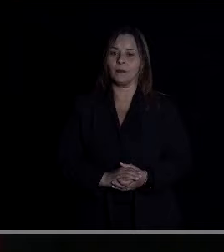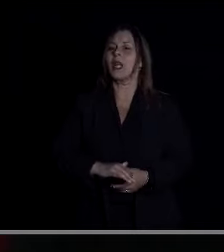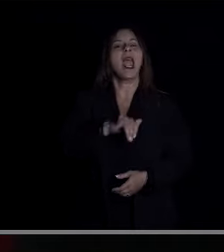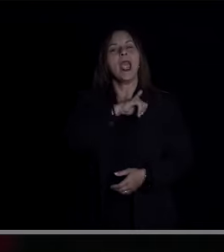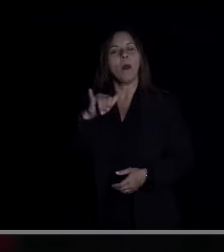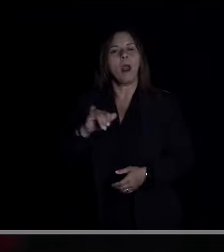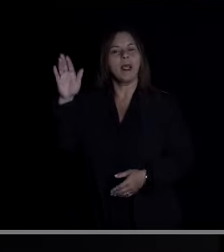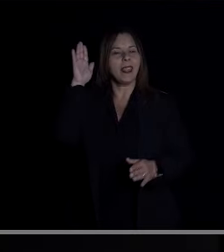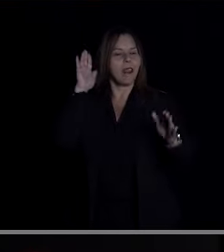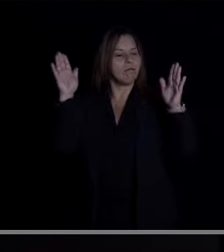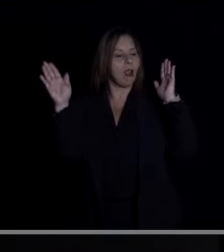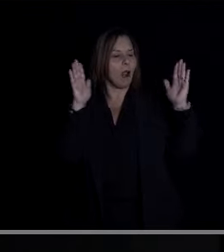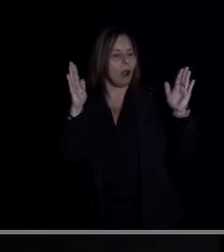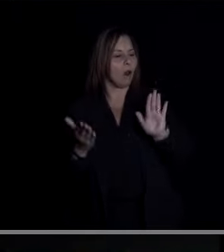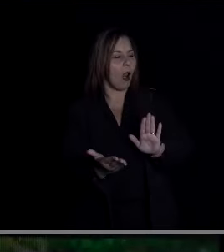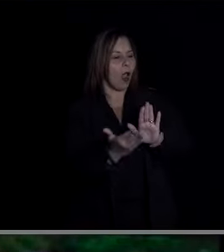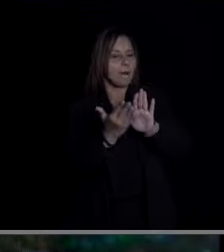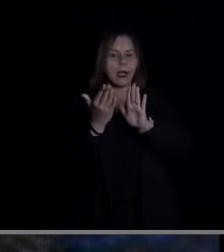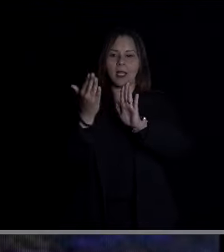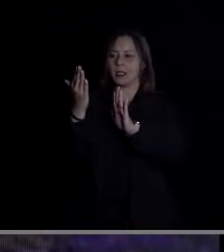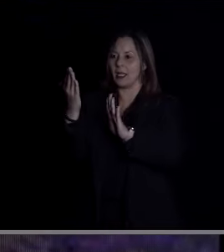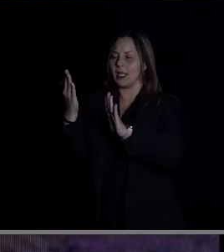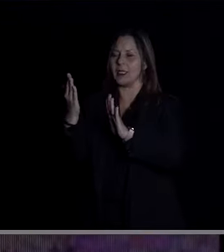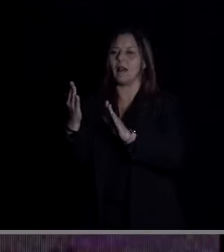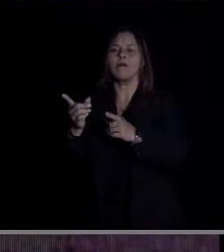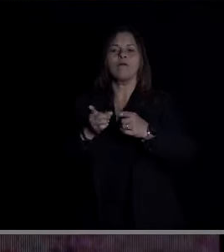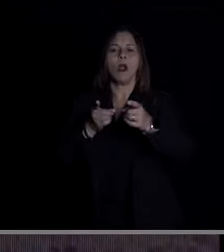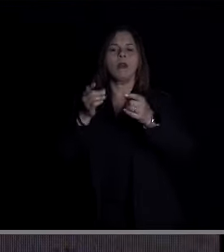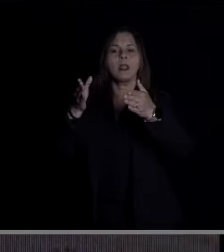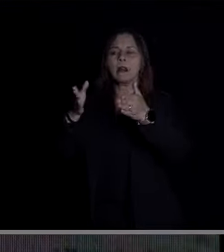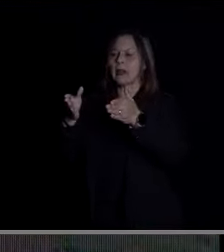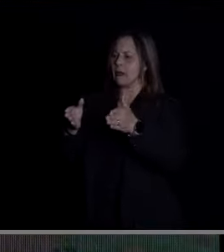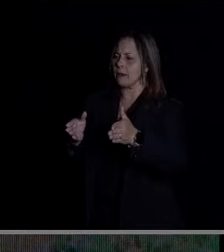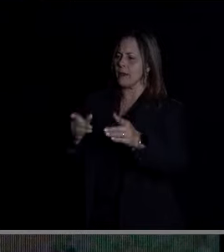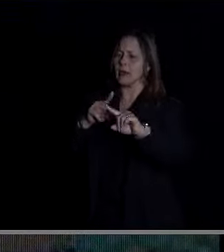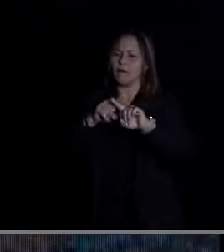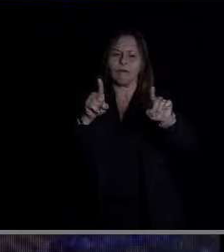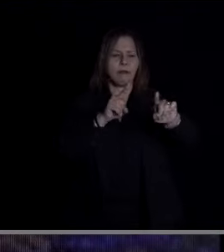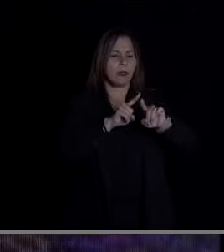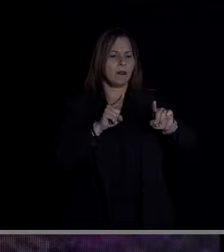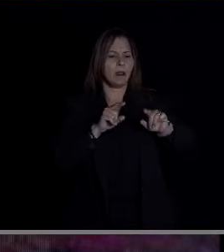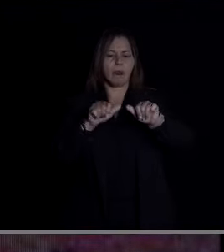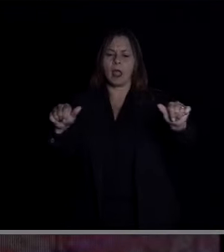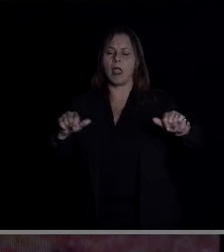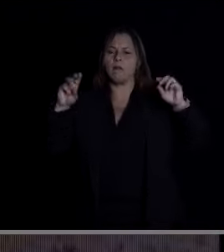También saludamos y destacamos la presencia de los directores y directoras de las dependencias